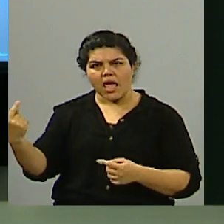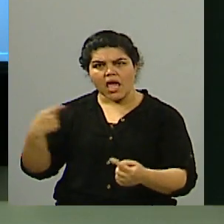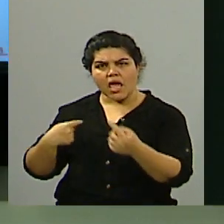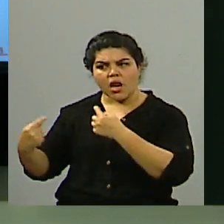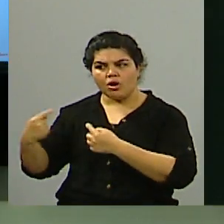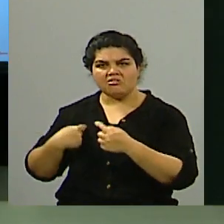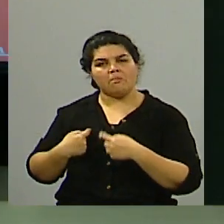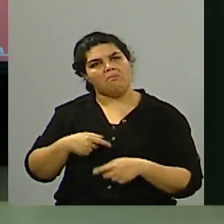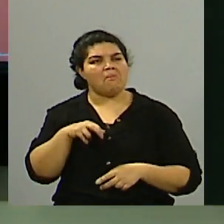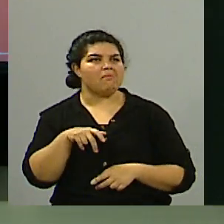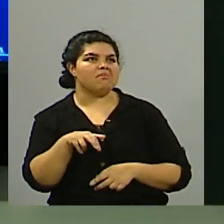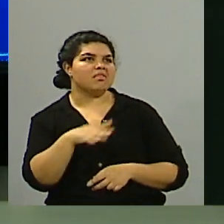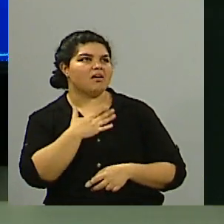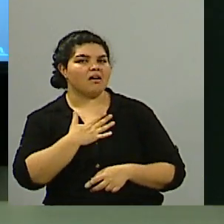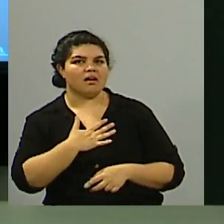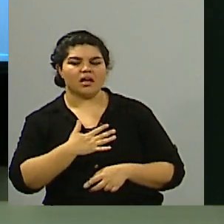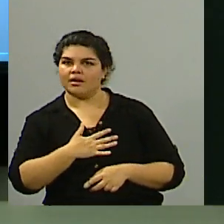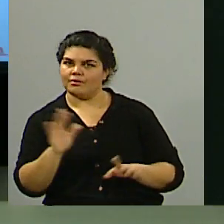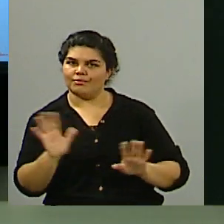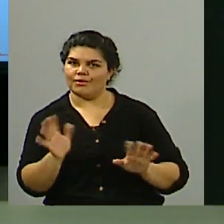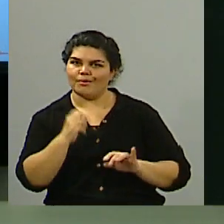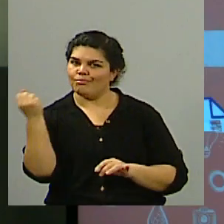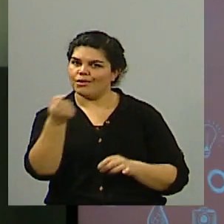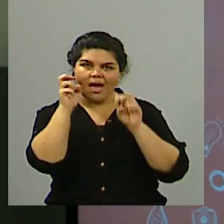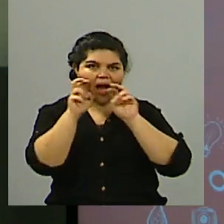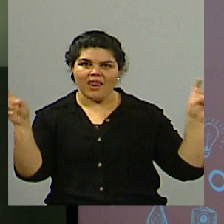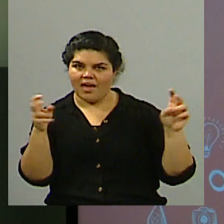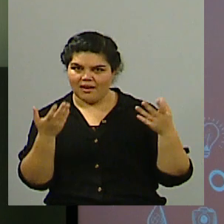y nosotros tranquilamente vamos caminando hacia ese peligro. Genial.